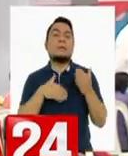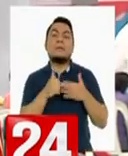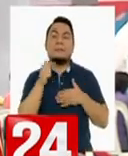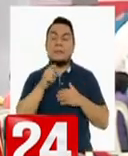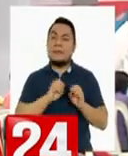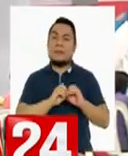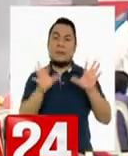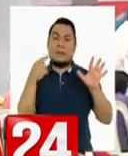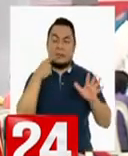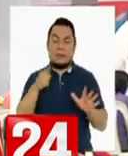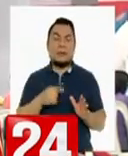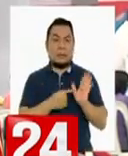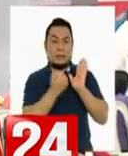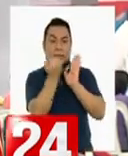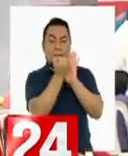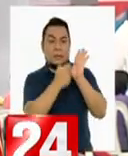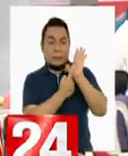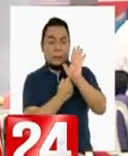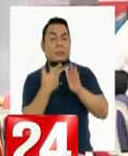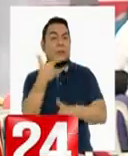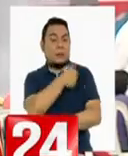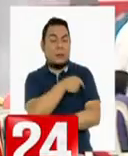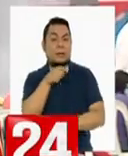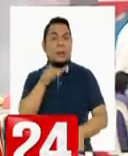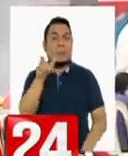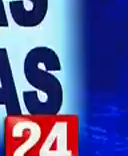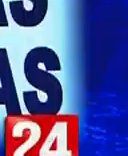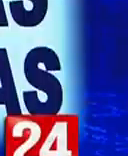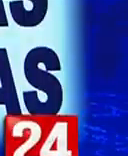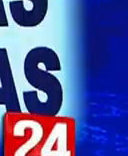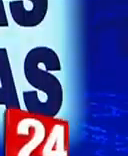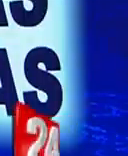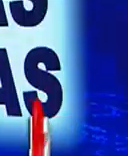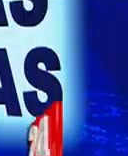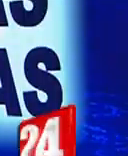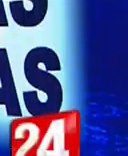claramente establecido para la vacunación. Y esperamos que así